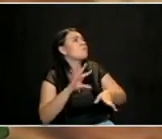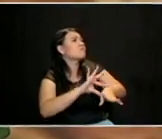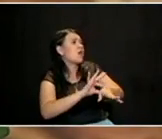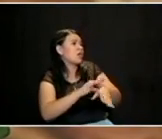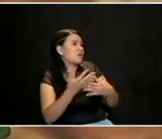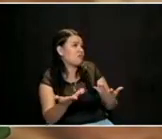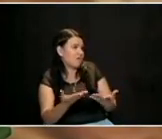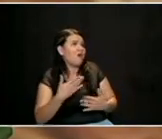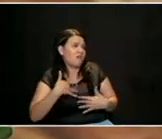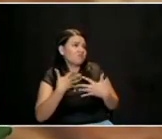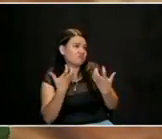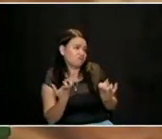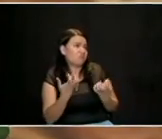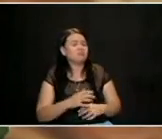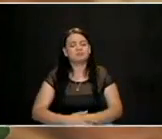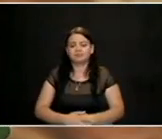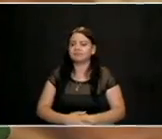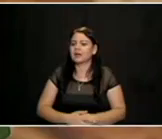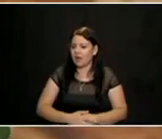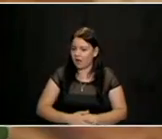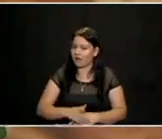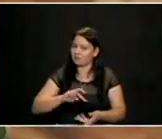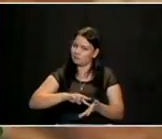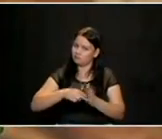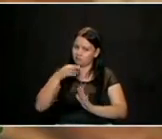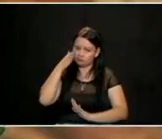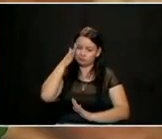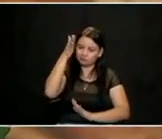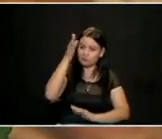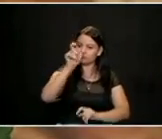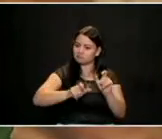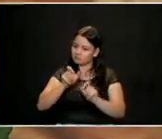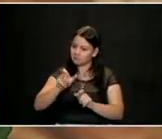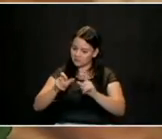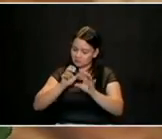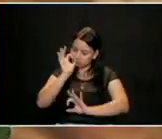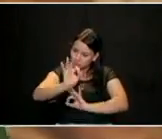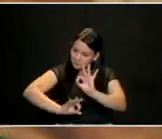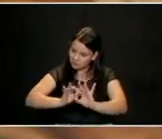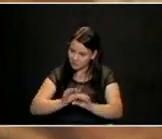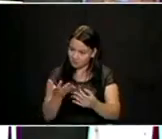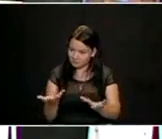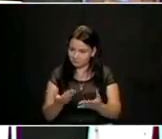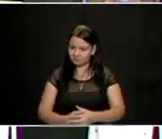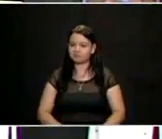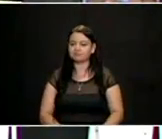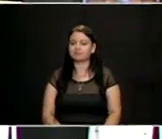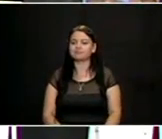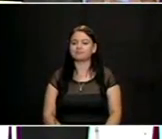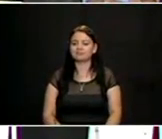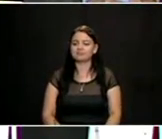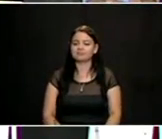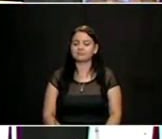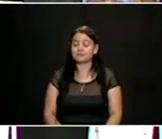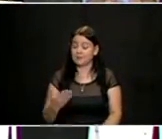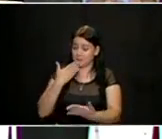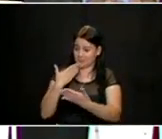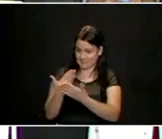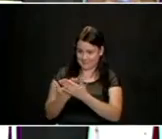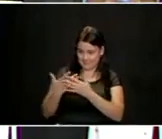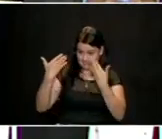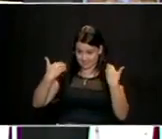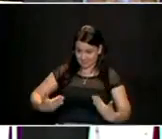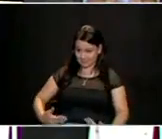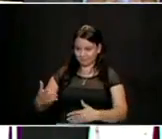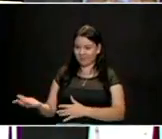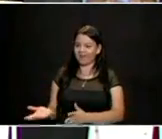los animales y de adopción de mascotas y de tenerlos como parte de las familias. Muchas gracias, doctora Beatriz. Ahora el